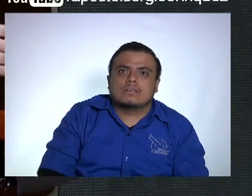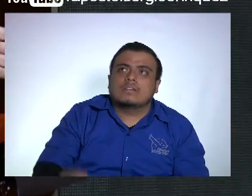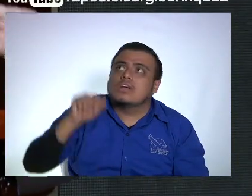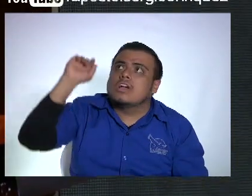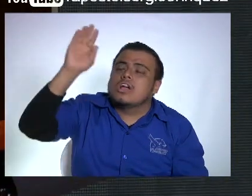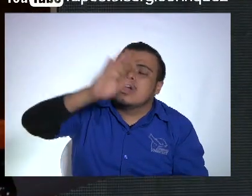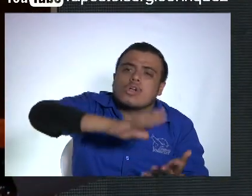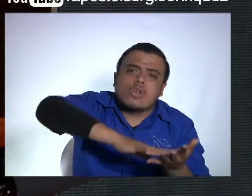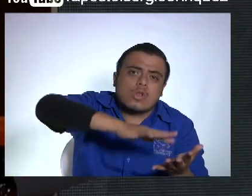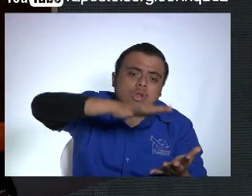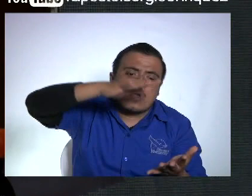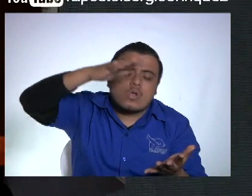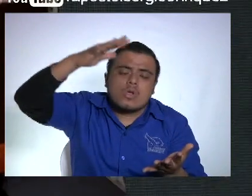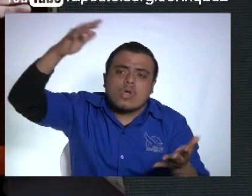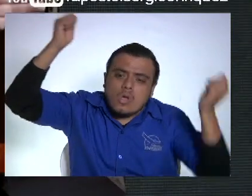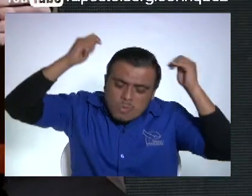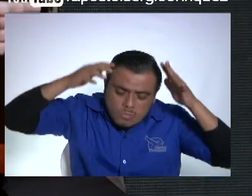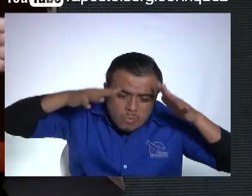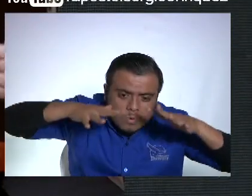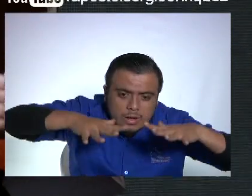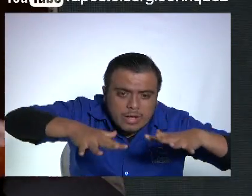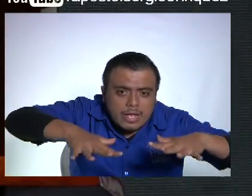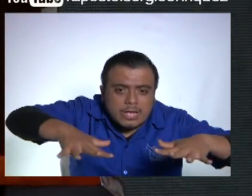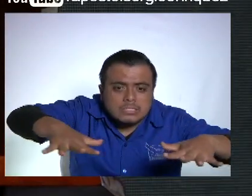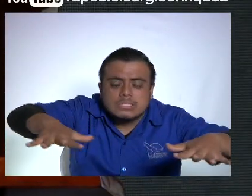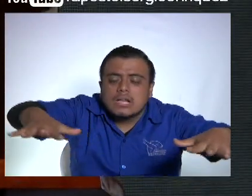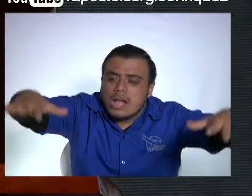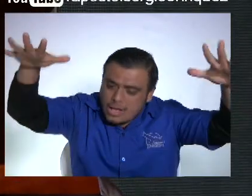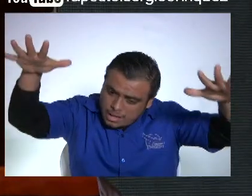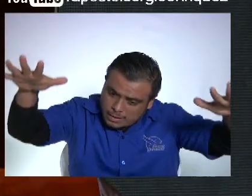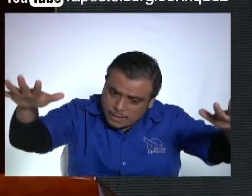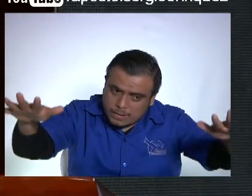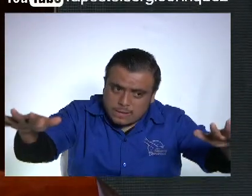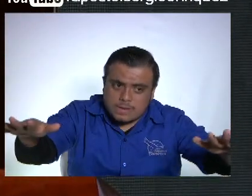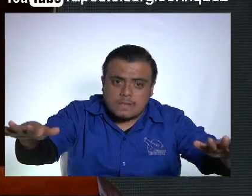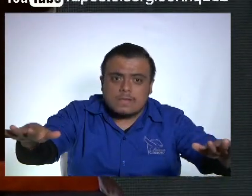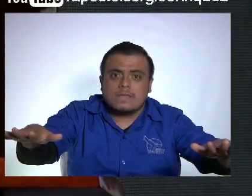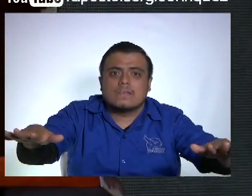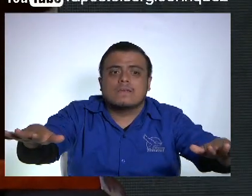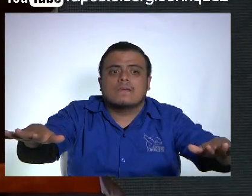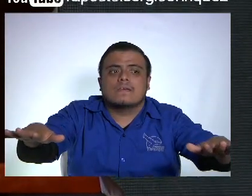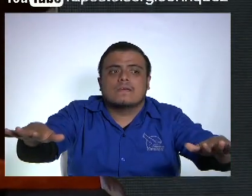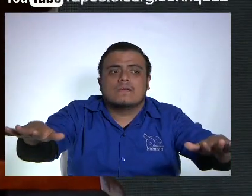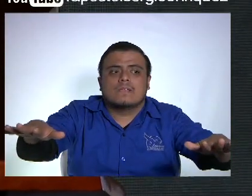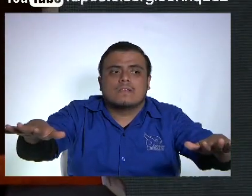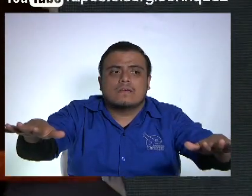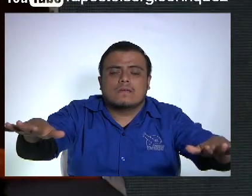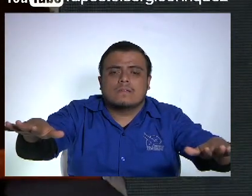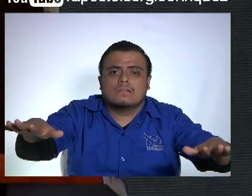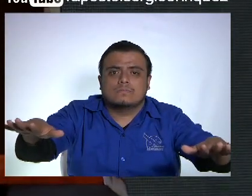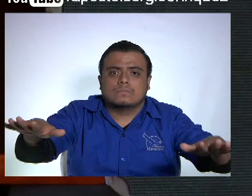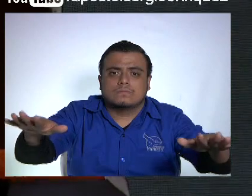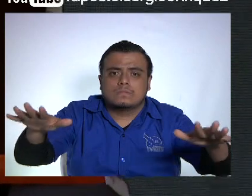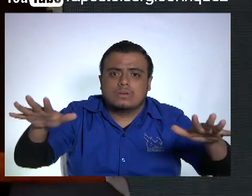santidad. Muestra tu gloria aquí.